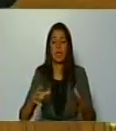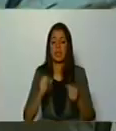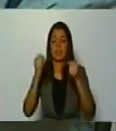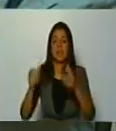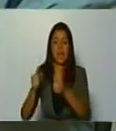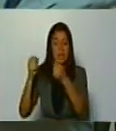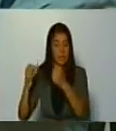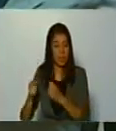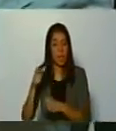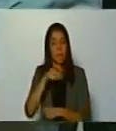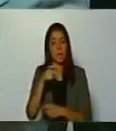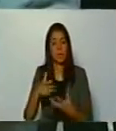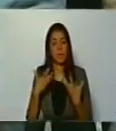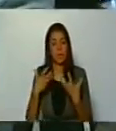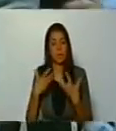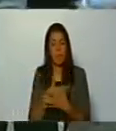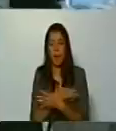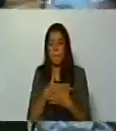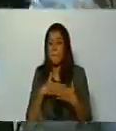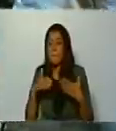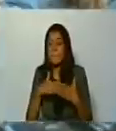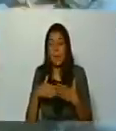miles y miles de venezolanos.